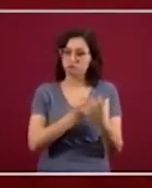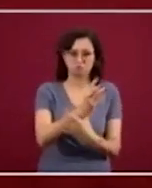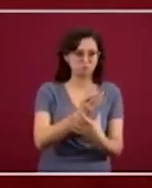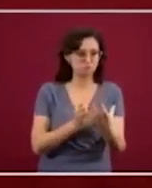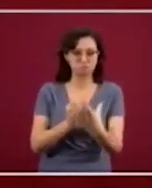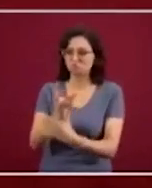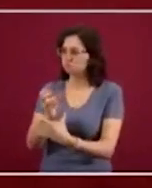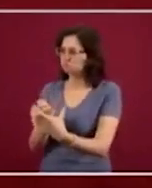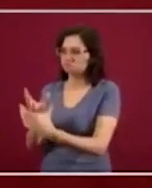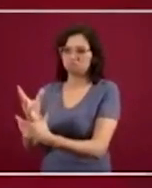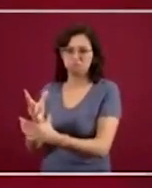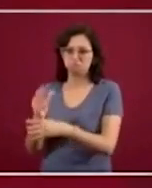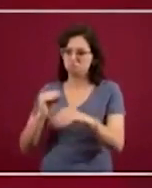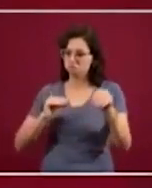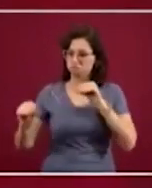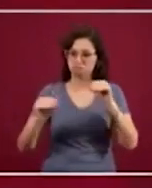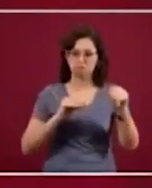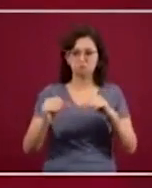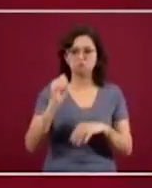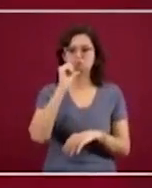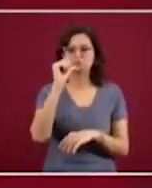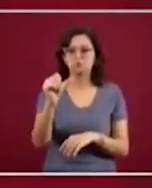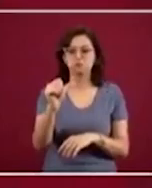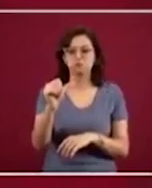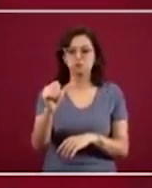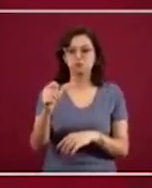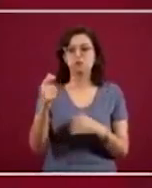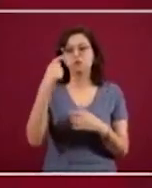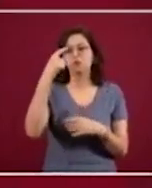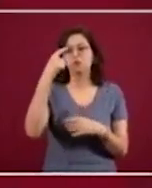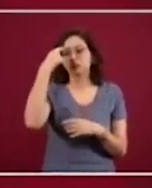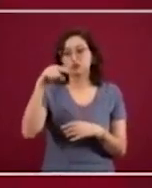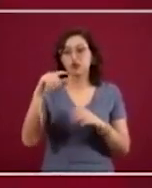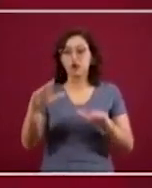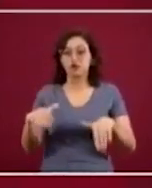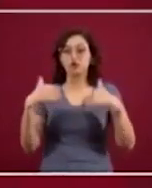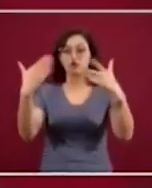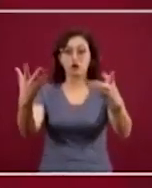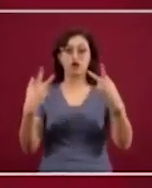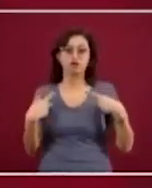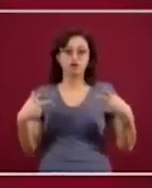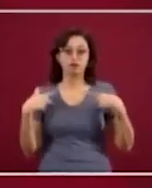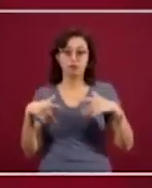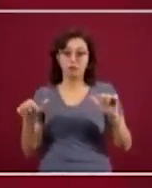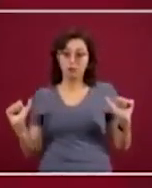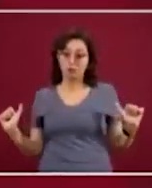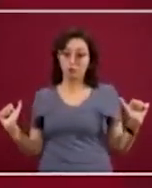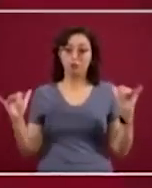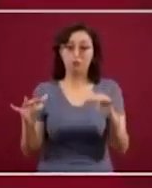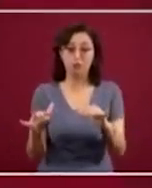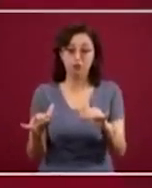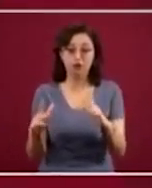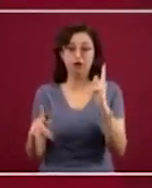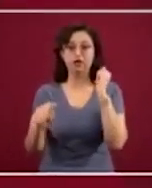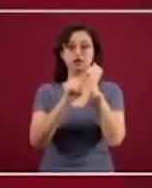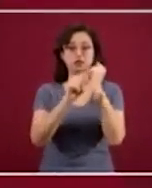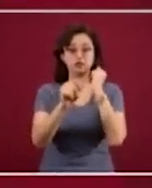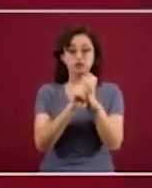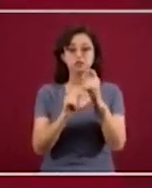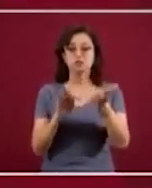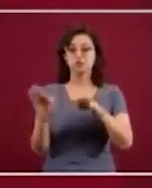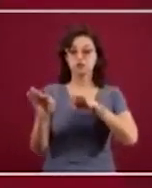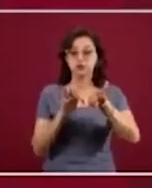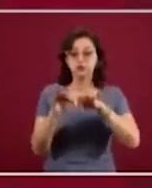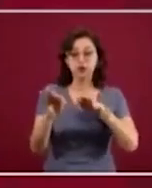es en que no exista la demanda de personas en el espacio público en el transporte en el trabajo